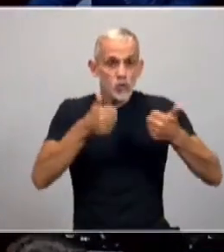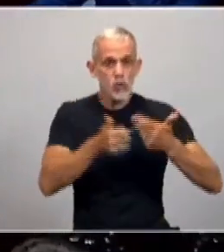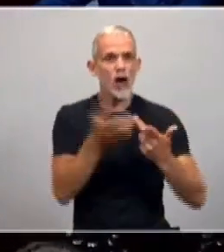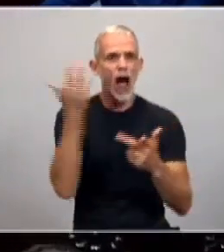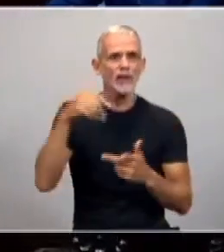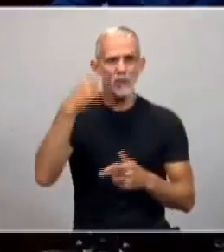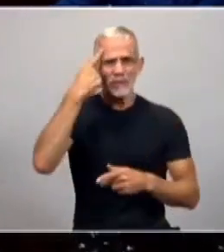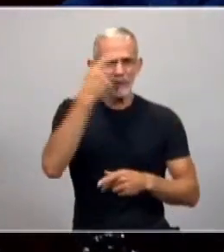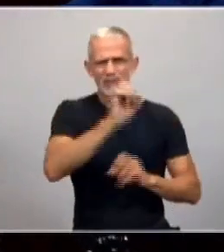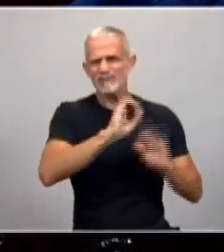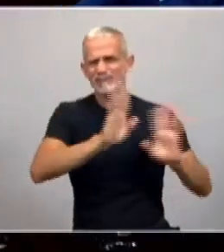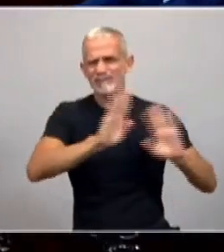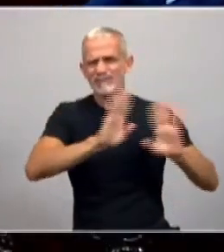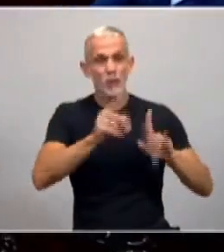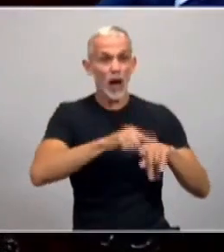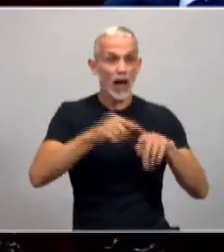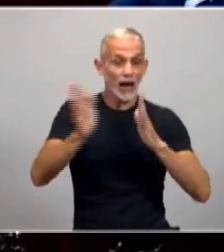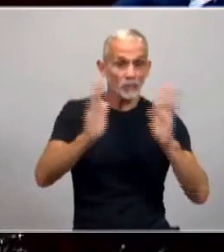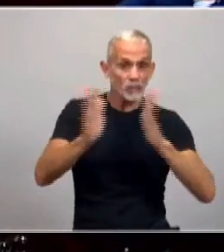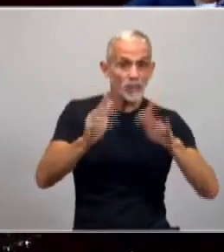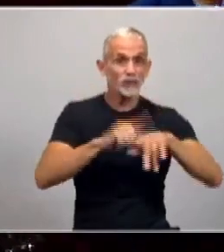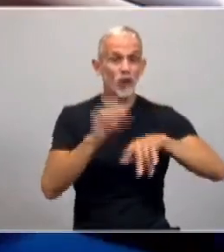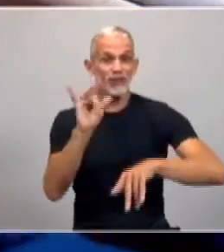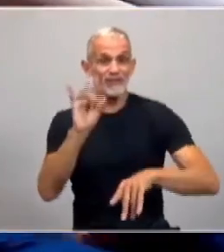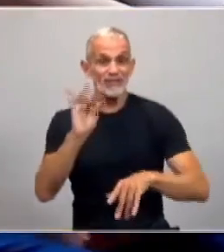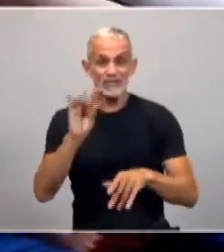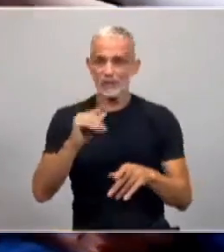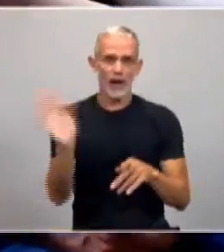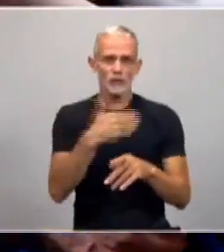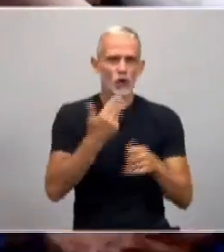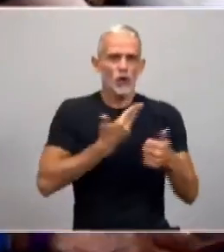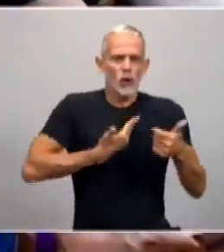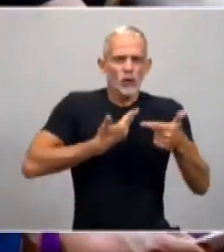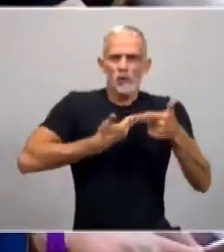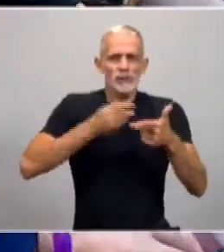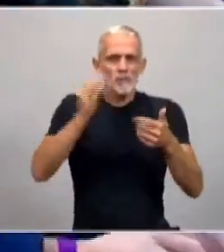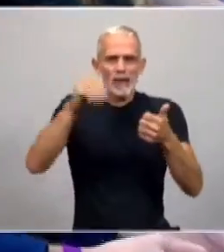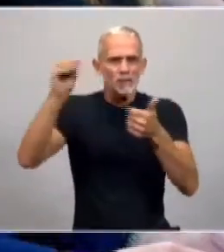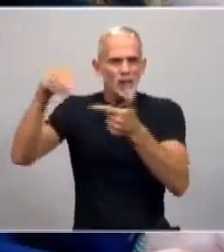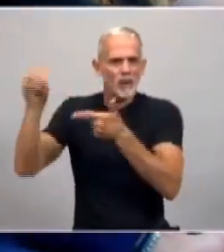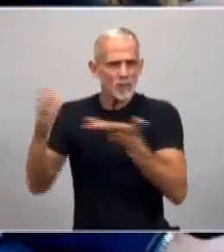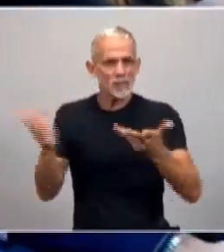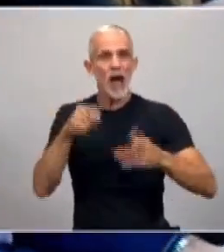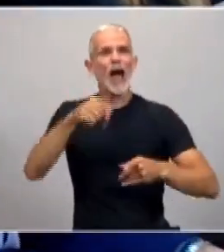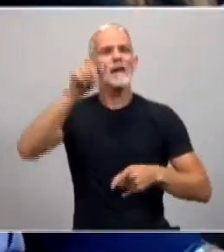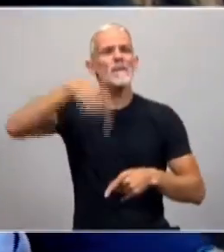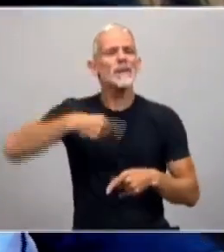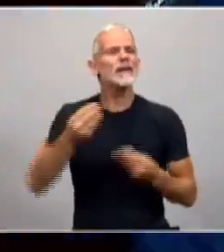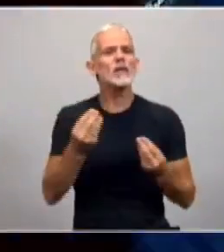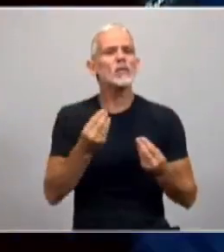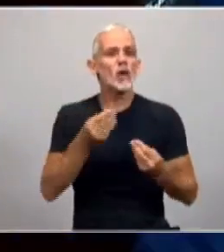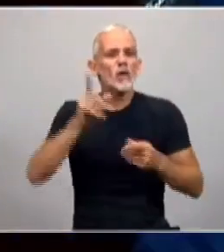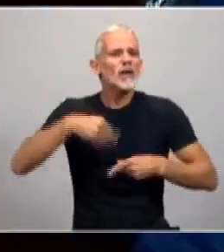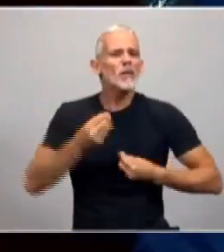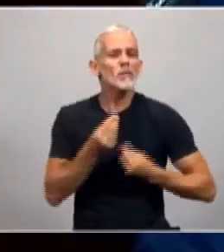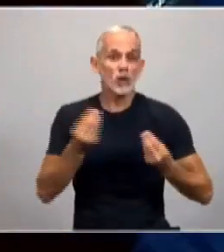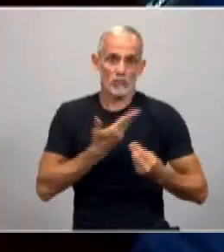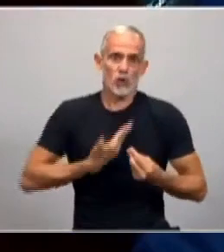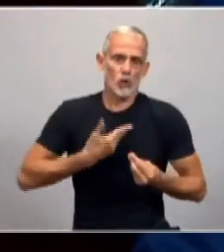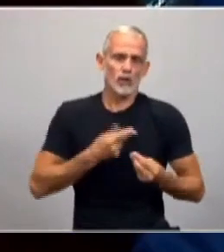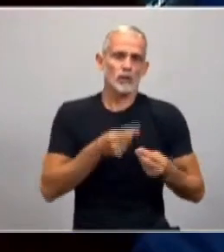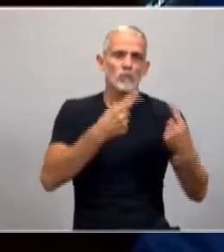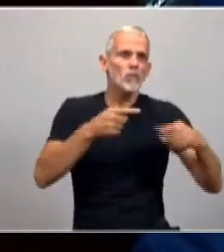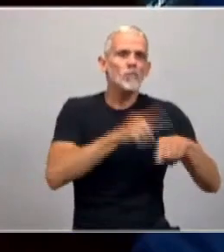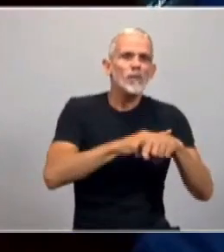todos los pronósticos, en una etapa difícil para los oficialismos, fueron el producto de haber gobernado en las buenas y en las